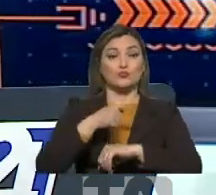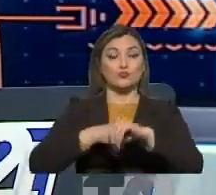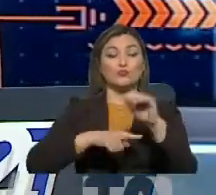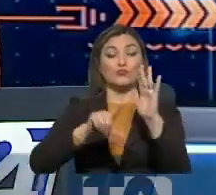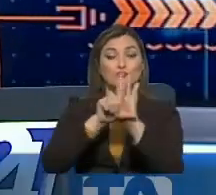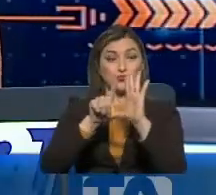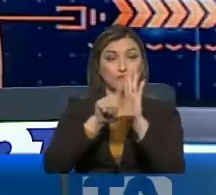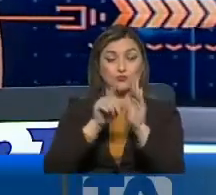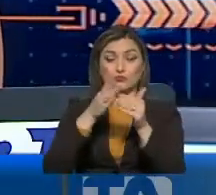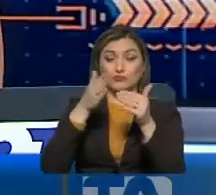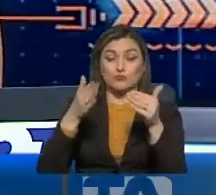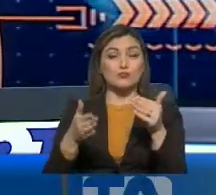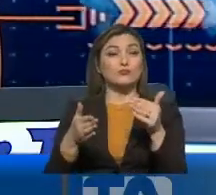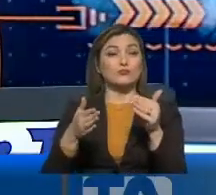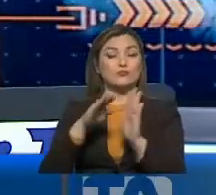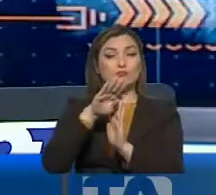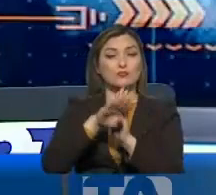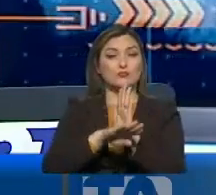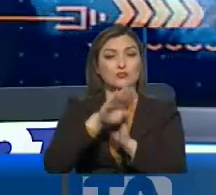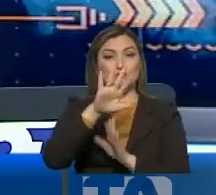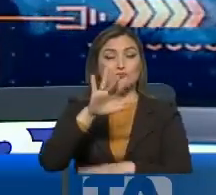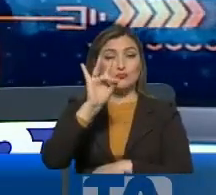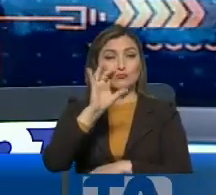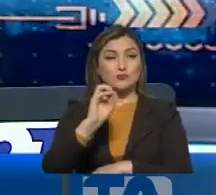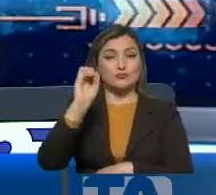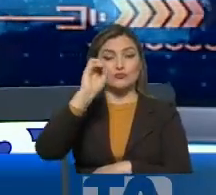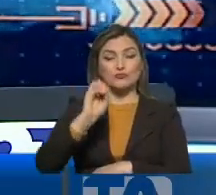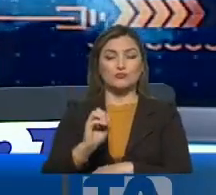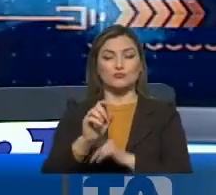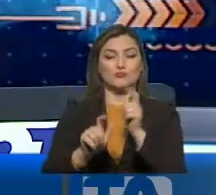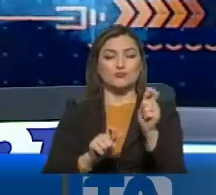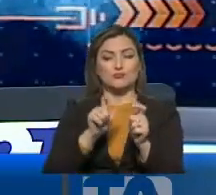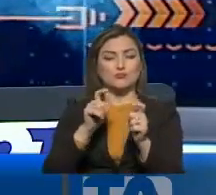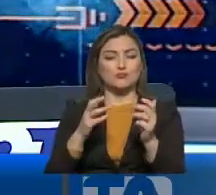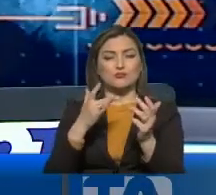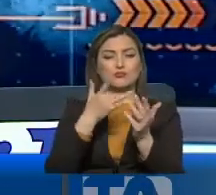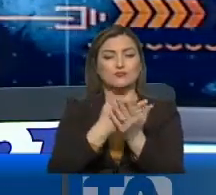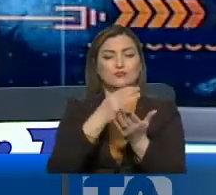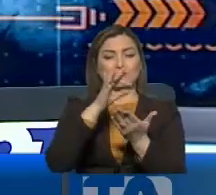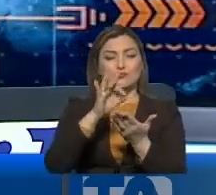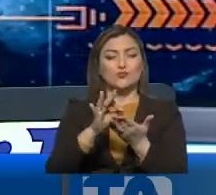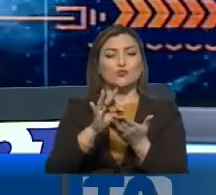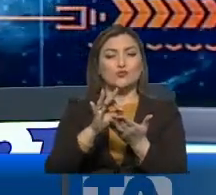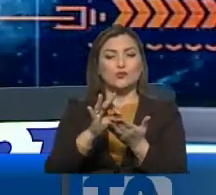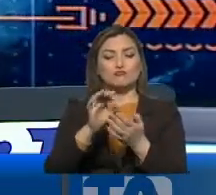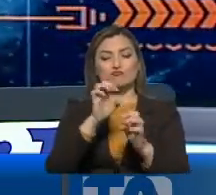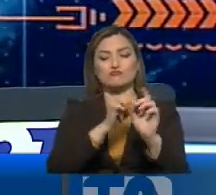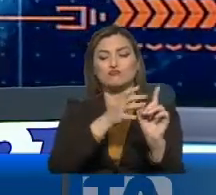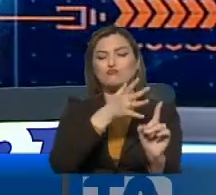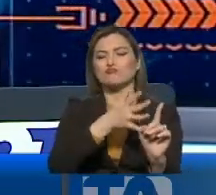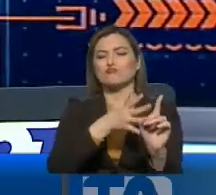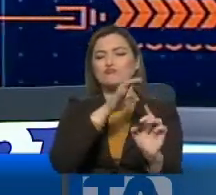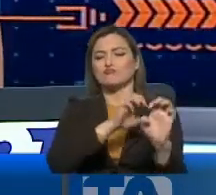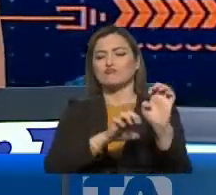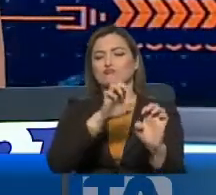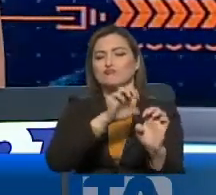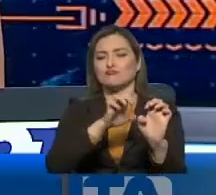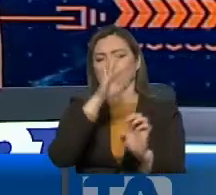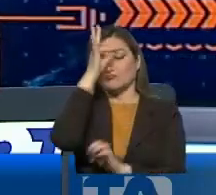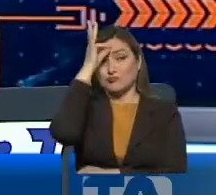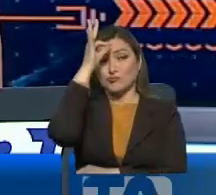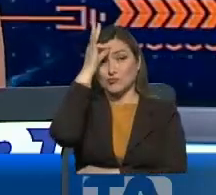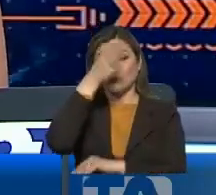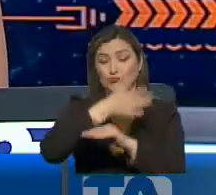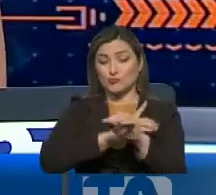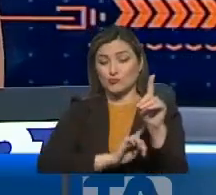extendido se logró una reducción del 58 por ciento de las personas que llegaron a las zonas de triaje de los hospitales del país sin embargo